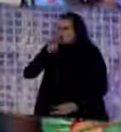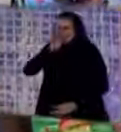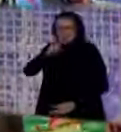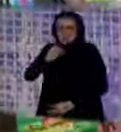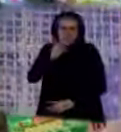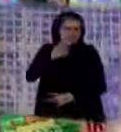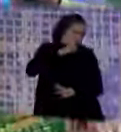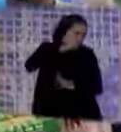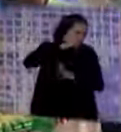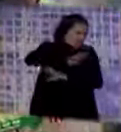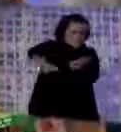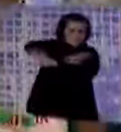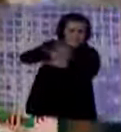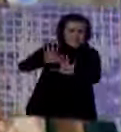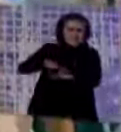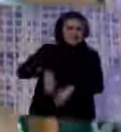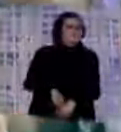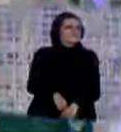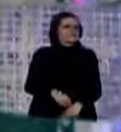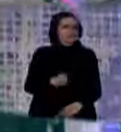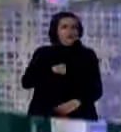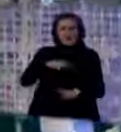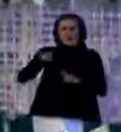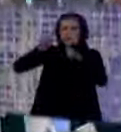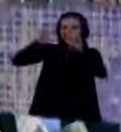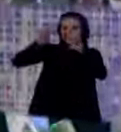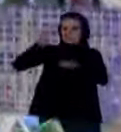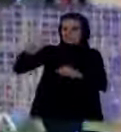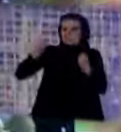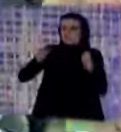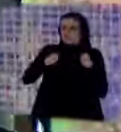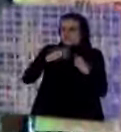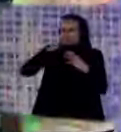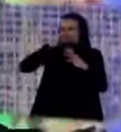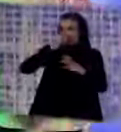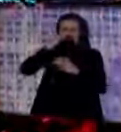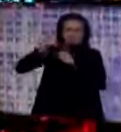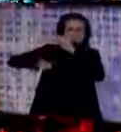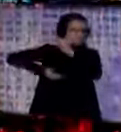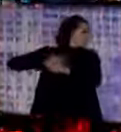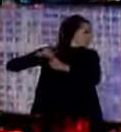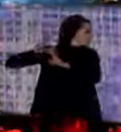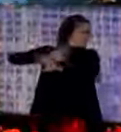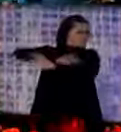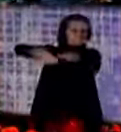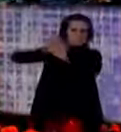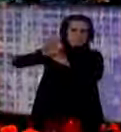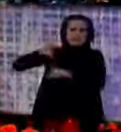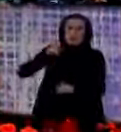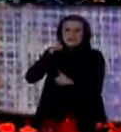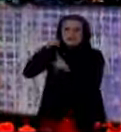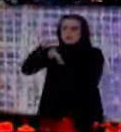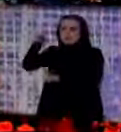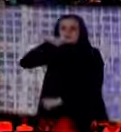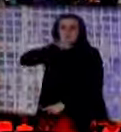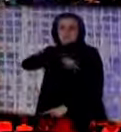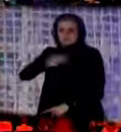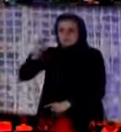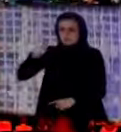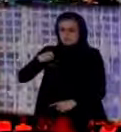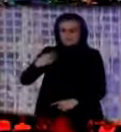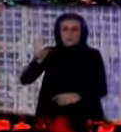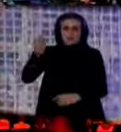es inante que deseo una vida llena de amura Para que sientas en tu